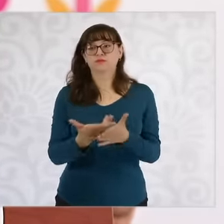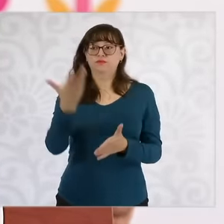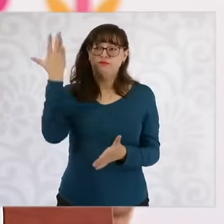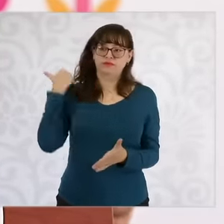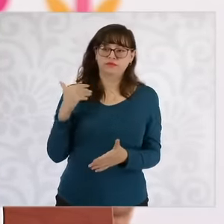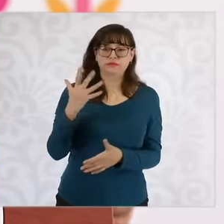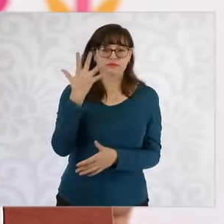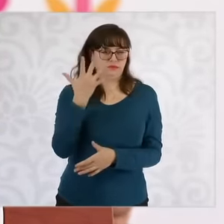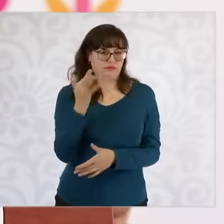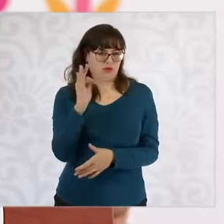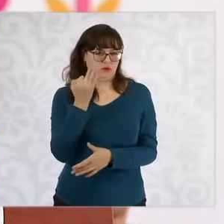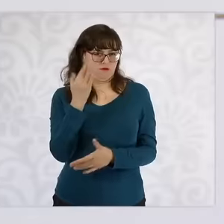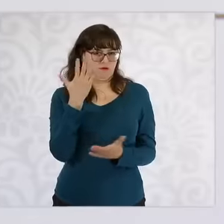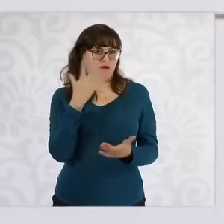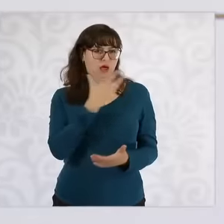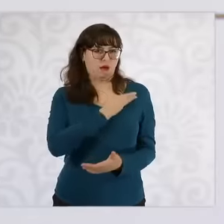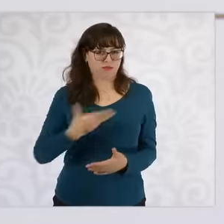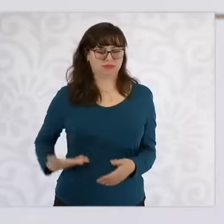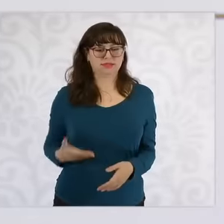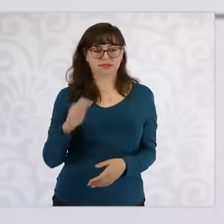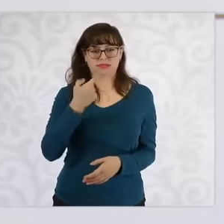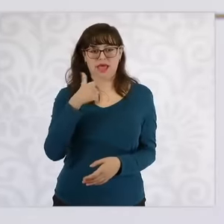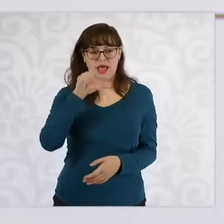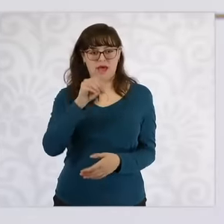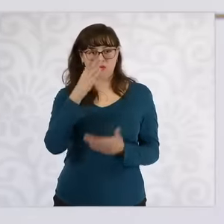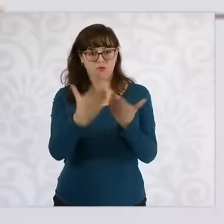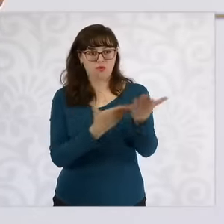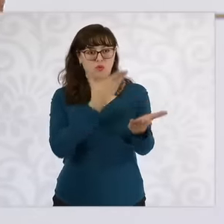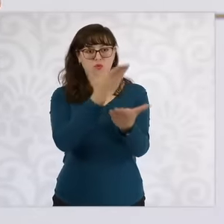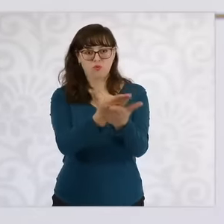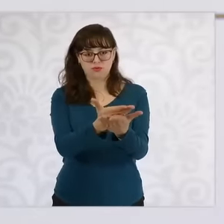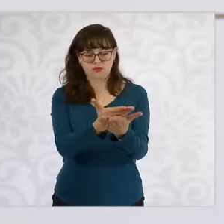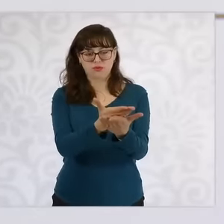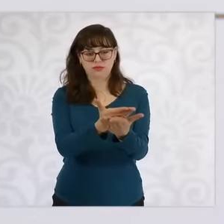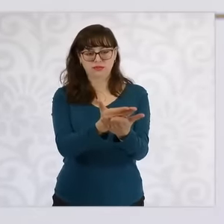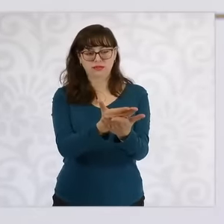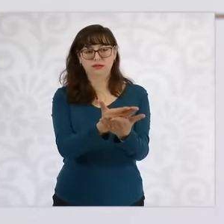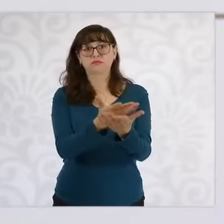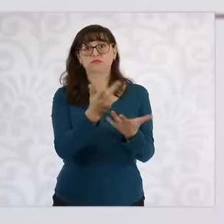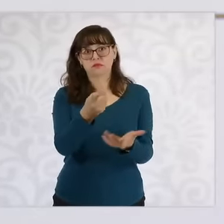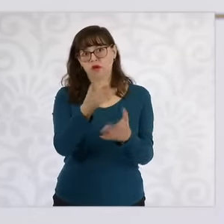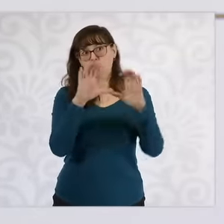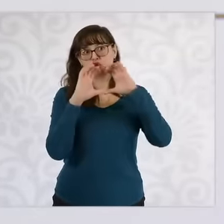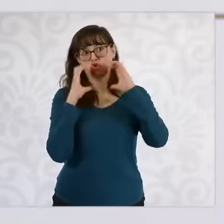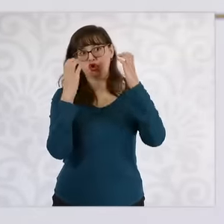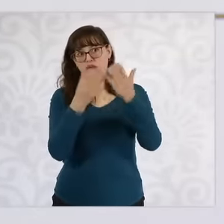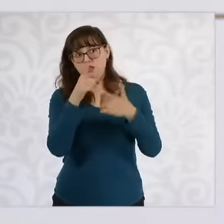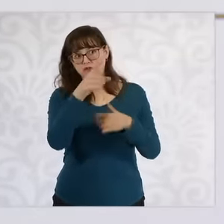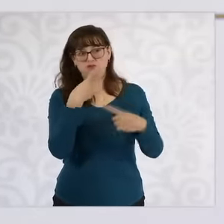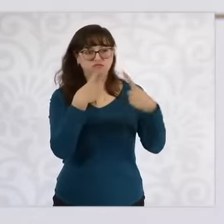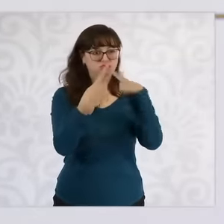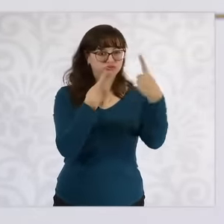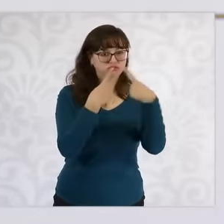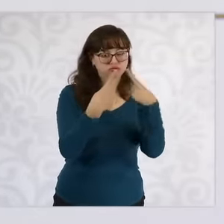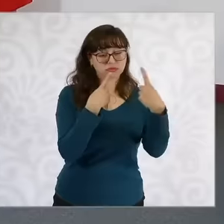que hizo el presidente López Obrador, está a discusión en el Congreso su